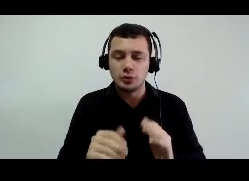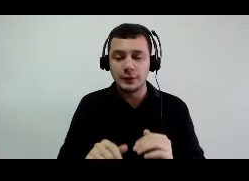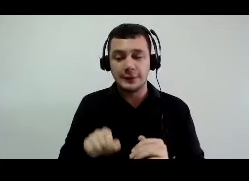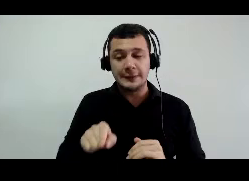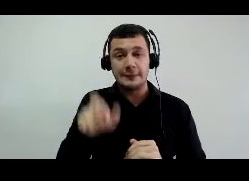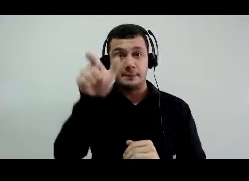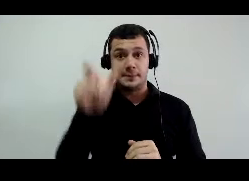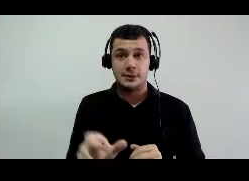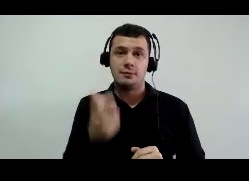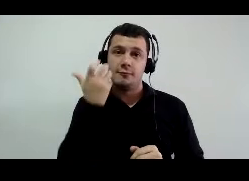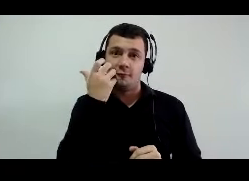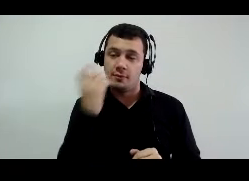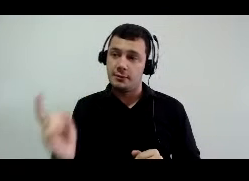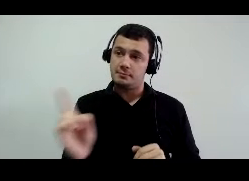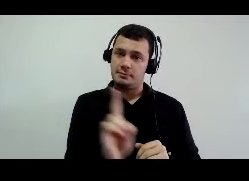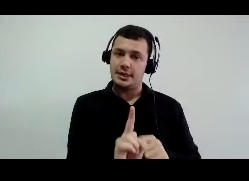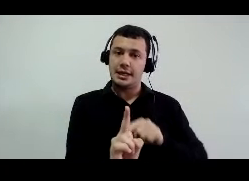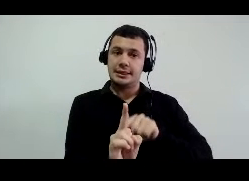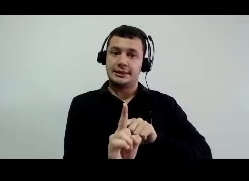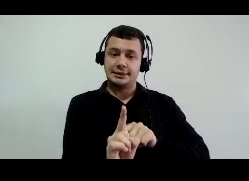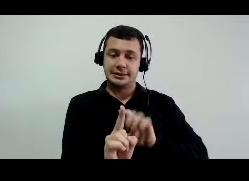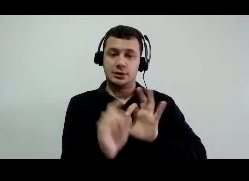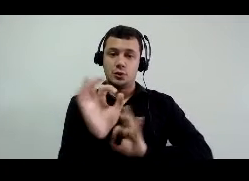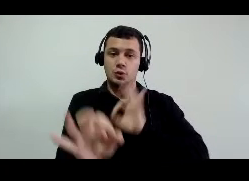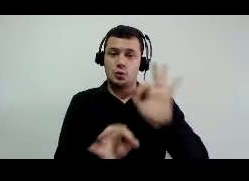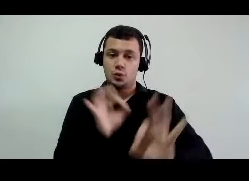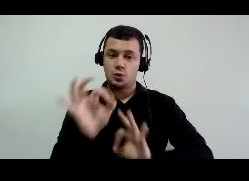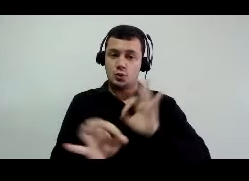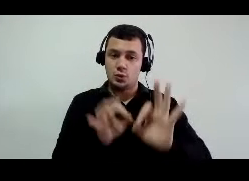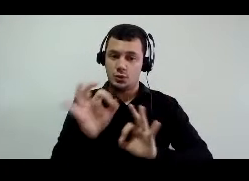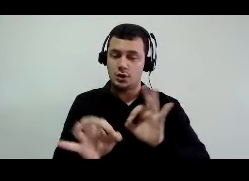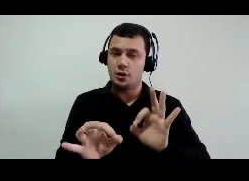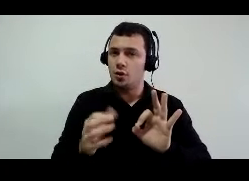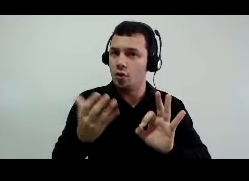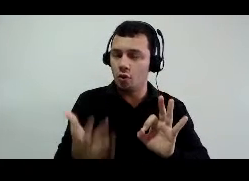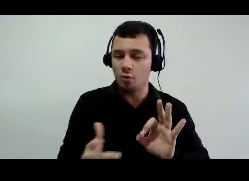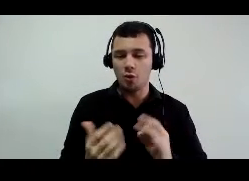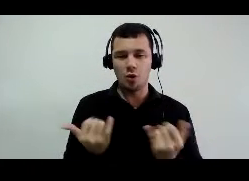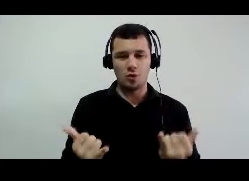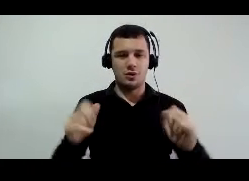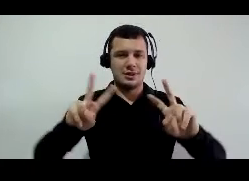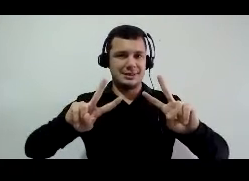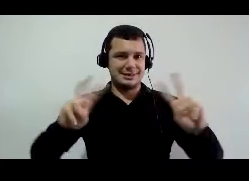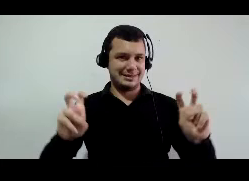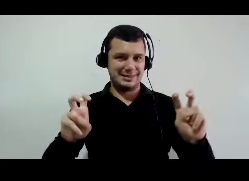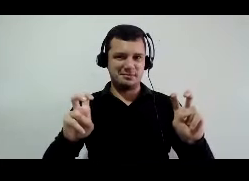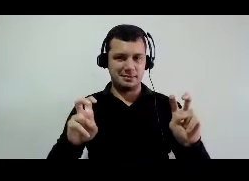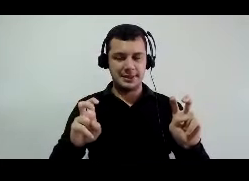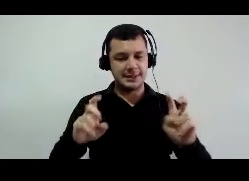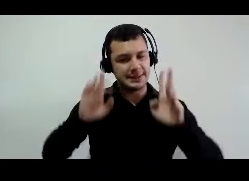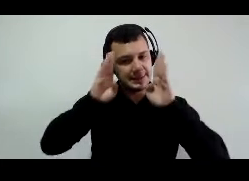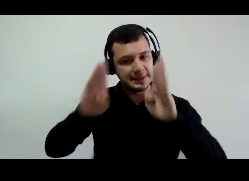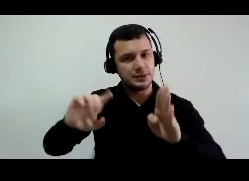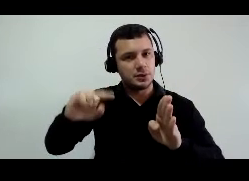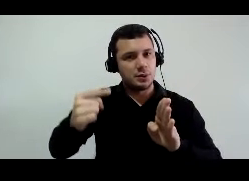paciente. Miren que estamos hablando del triaje y cómo nosotros es importante cuando hacemos todos